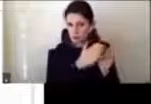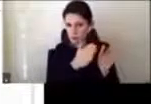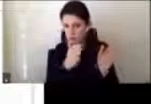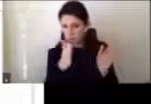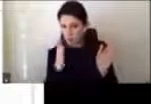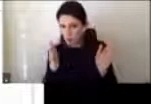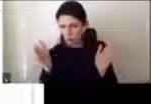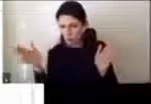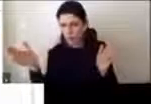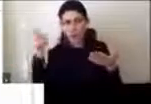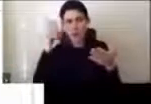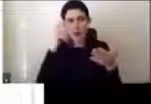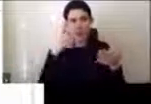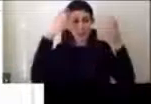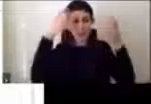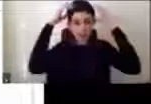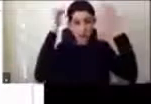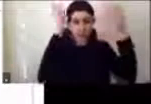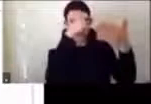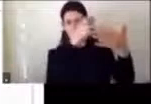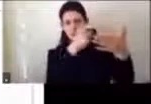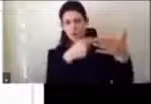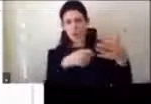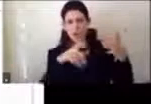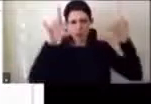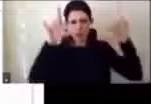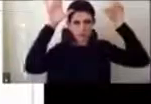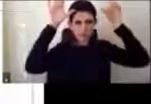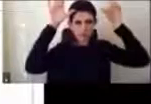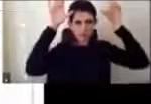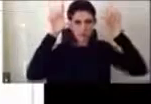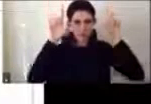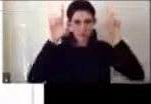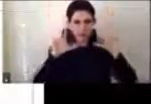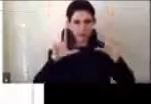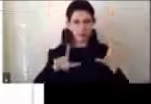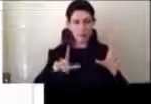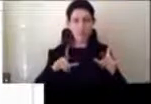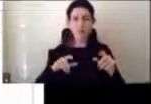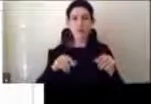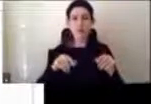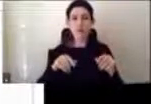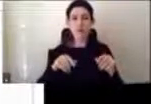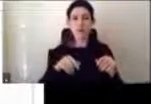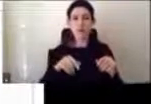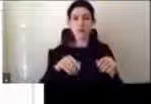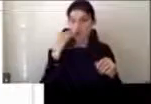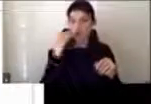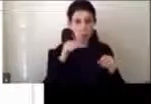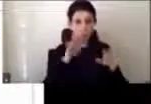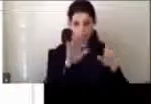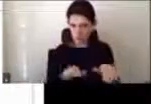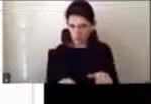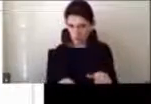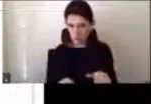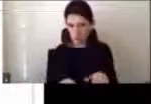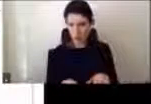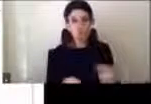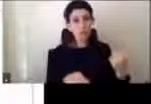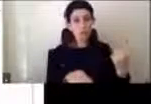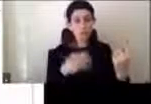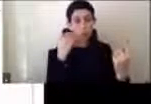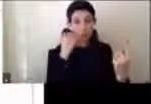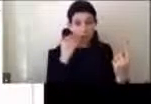los cerebros a través de las imágenes de resonancia magnética de los mismos niños. O sea, el mismo niño se